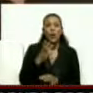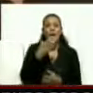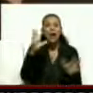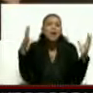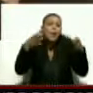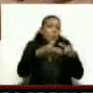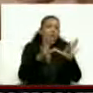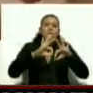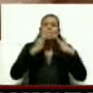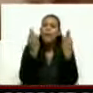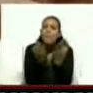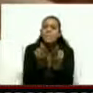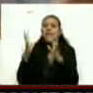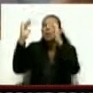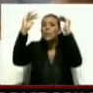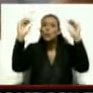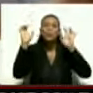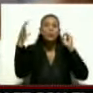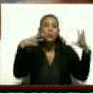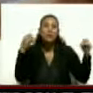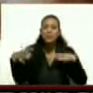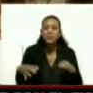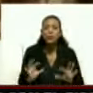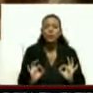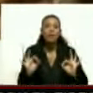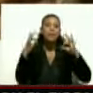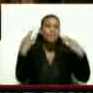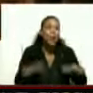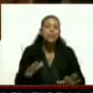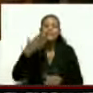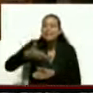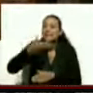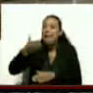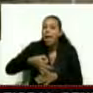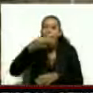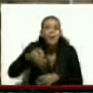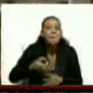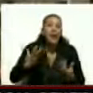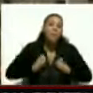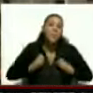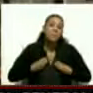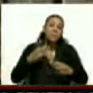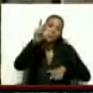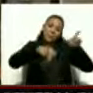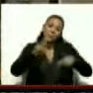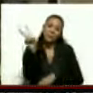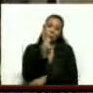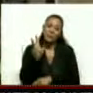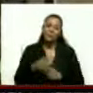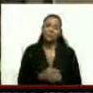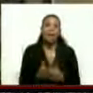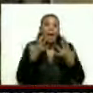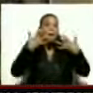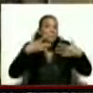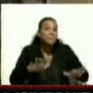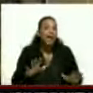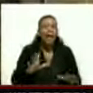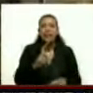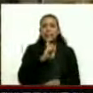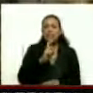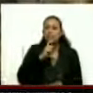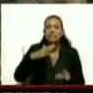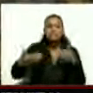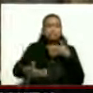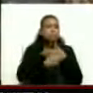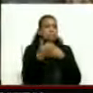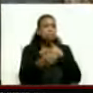reuniones familiares, adornos y luces, que son y serán parte de la vida del venezolano. A pesar de los embates